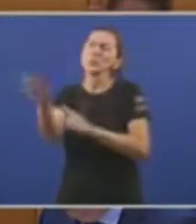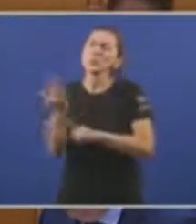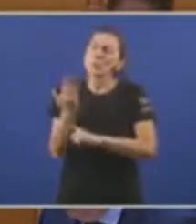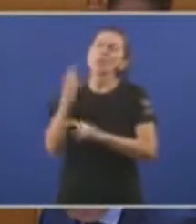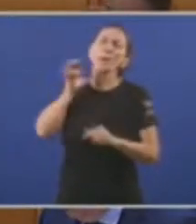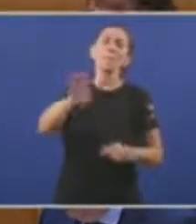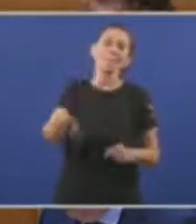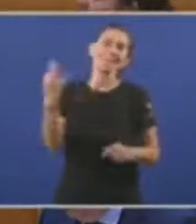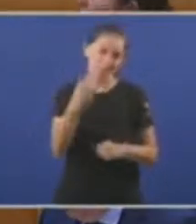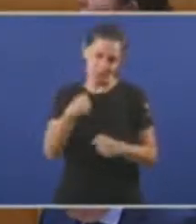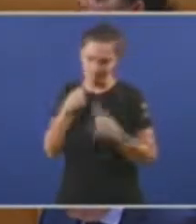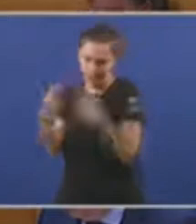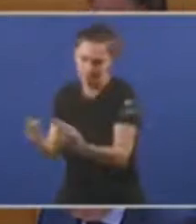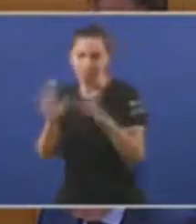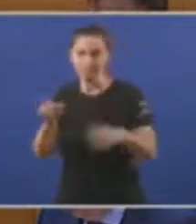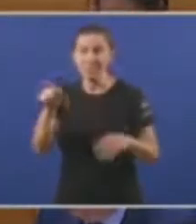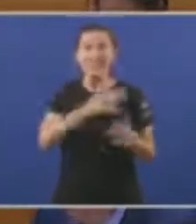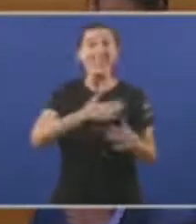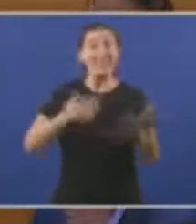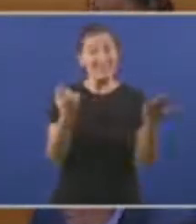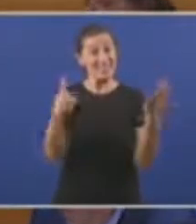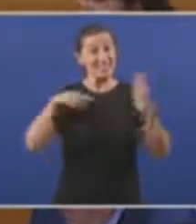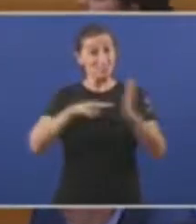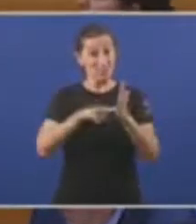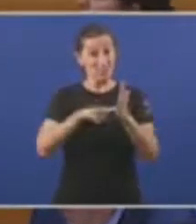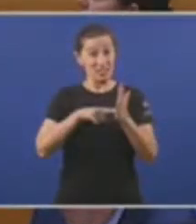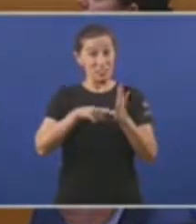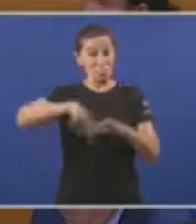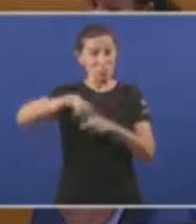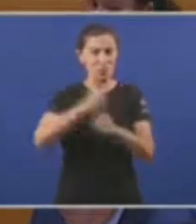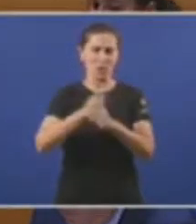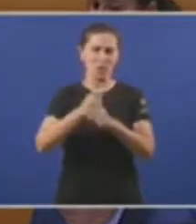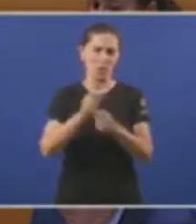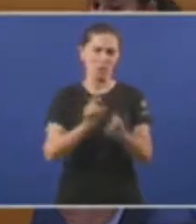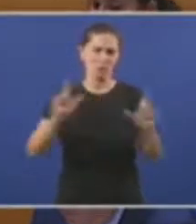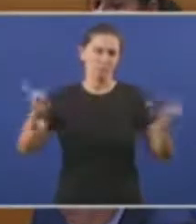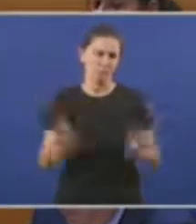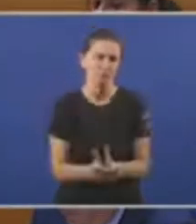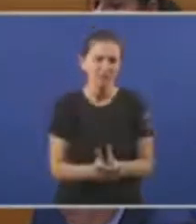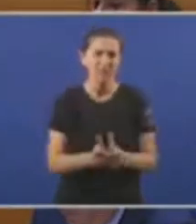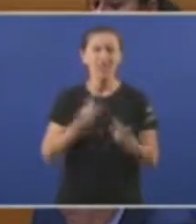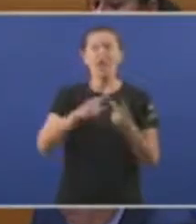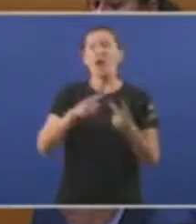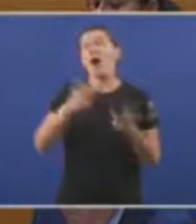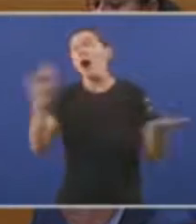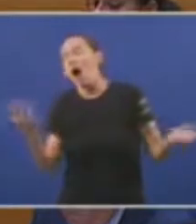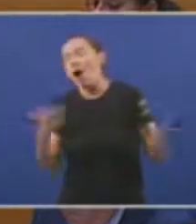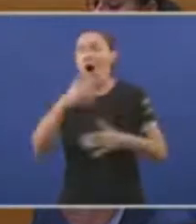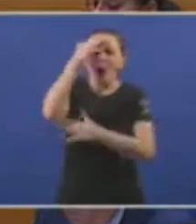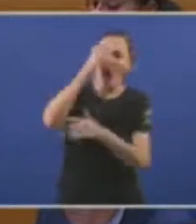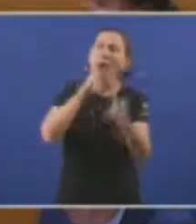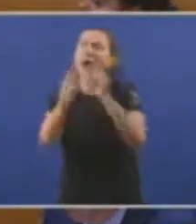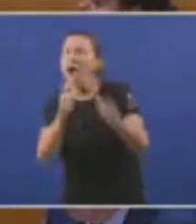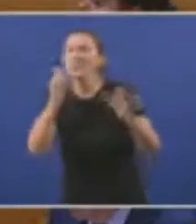súa proposta de país é ter 6.000 postos de traballos na picota. A súa proposta de país é laiarse sin buscar ningunha